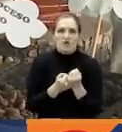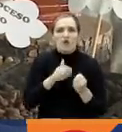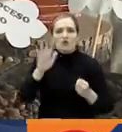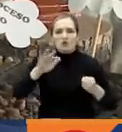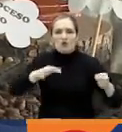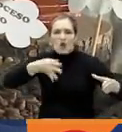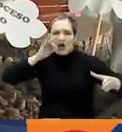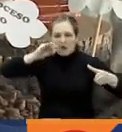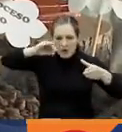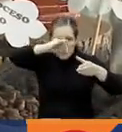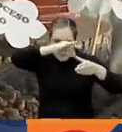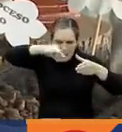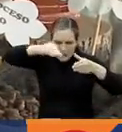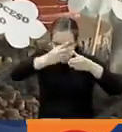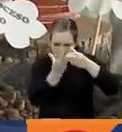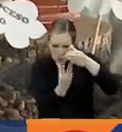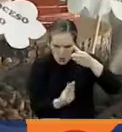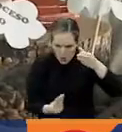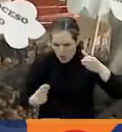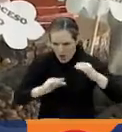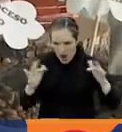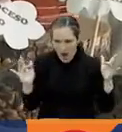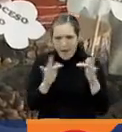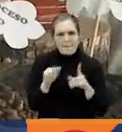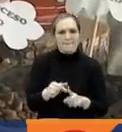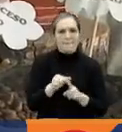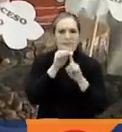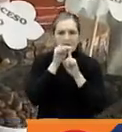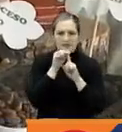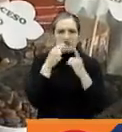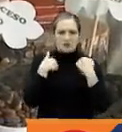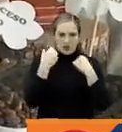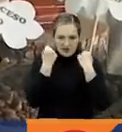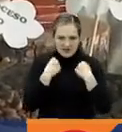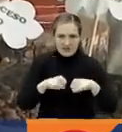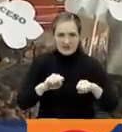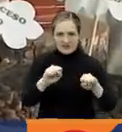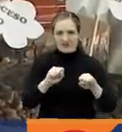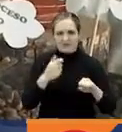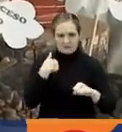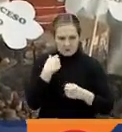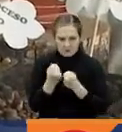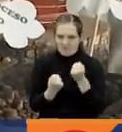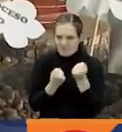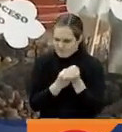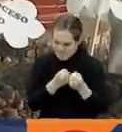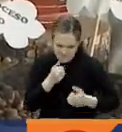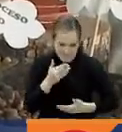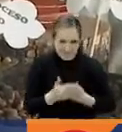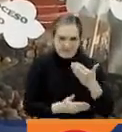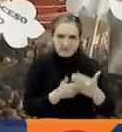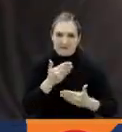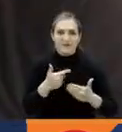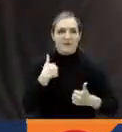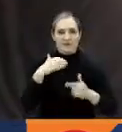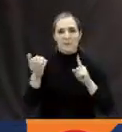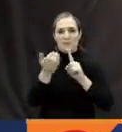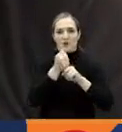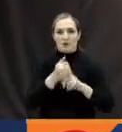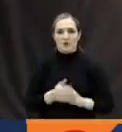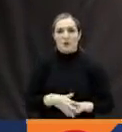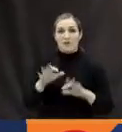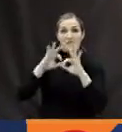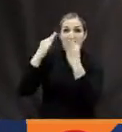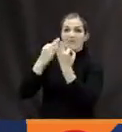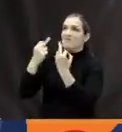hacer lo del café. Entonces yo puse todo mi apoyo y pude ser barista. Mi familia se